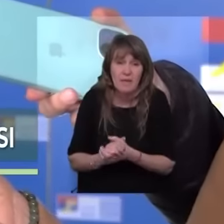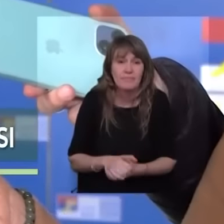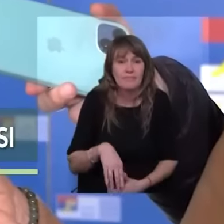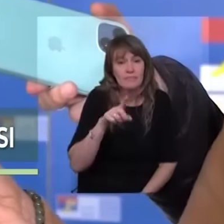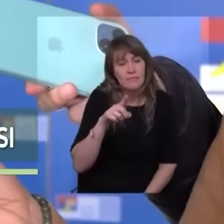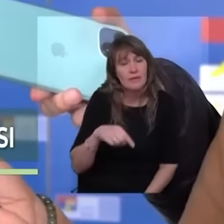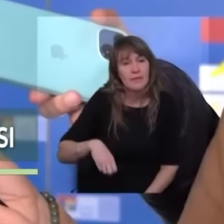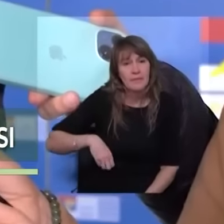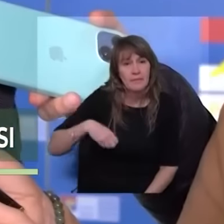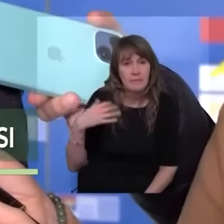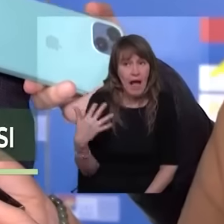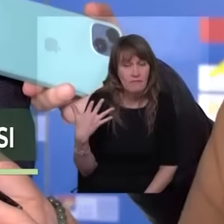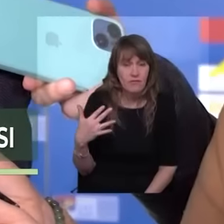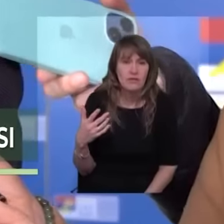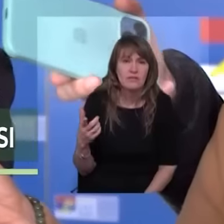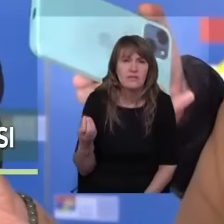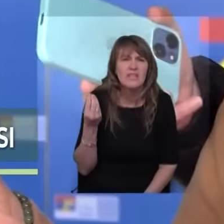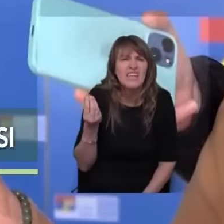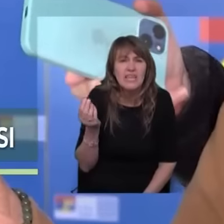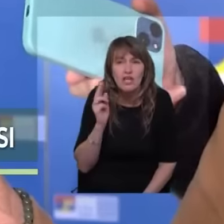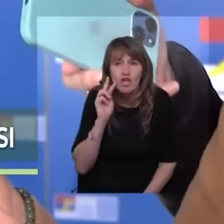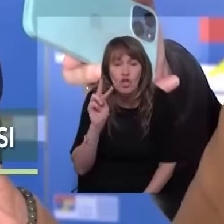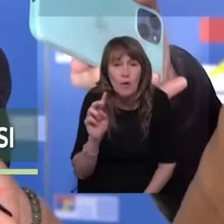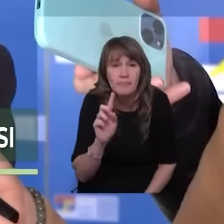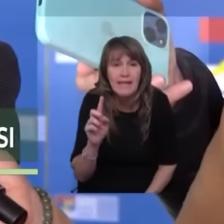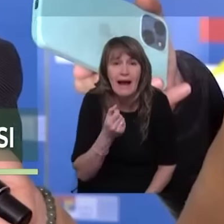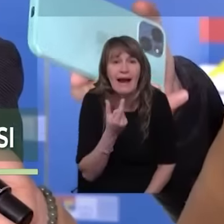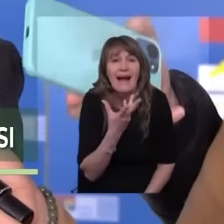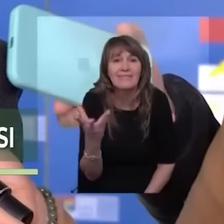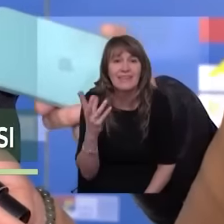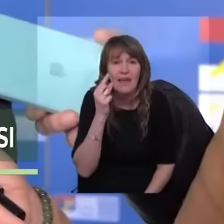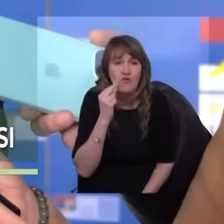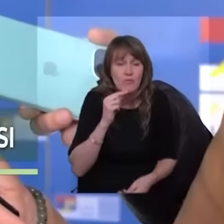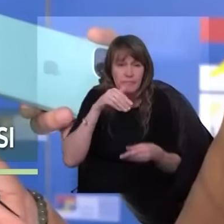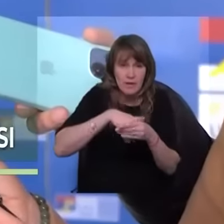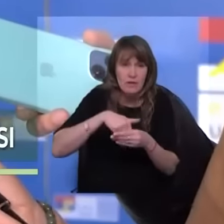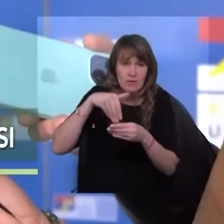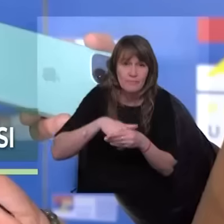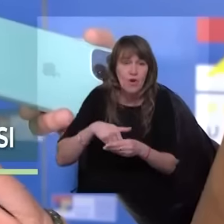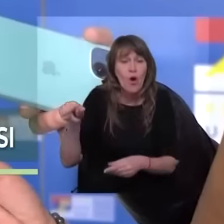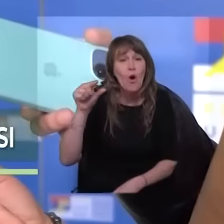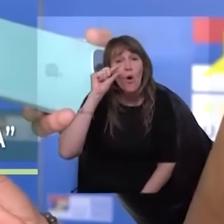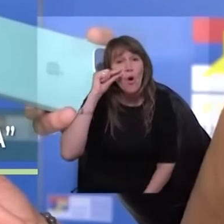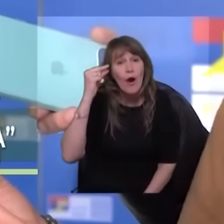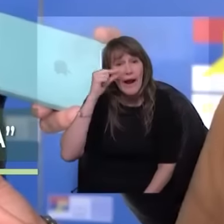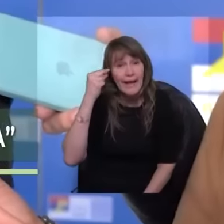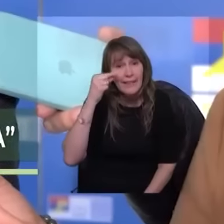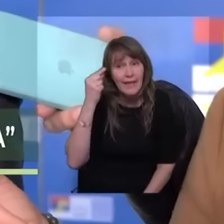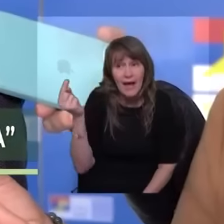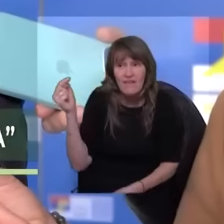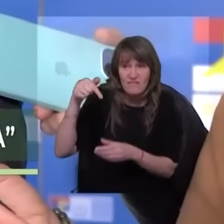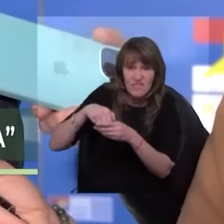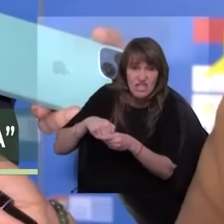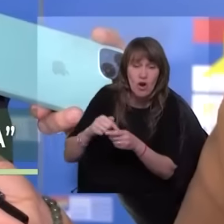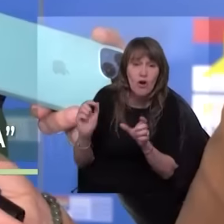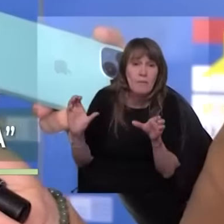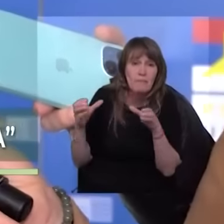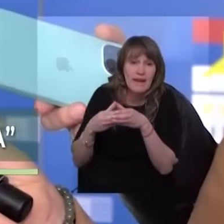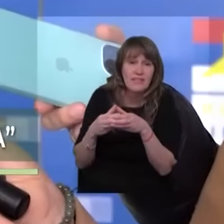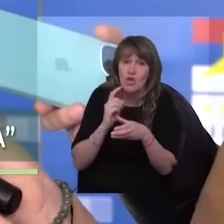abvo Yo no sé si no miraron los números electorales pero la Ojeda llevó al partido Colorado a la peor